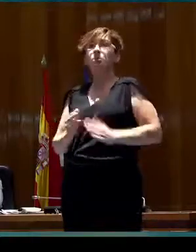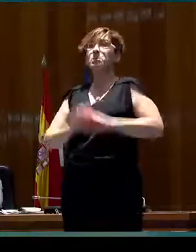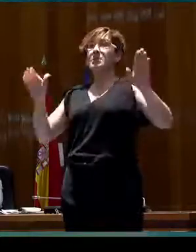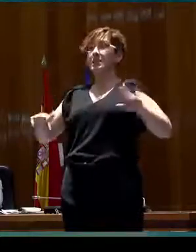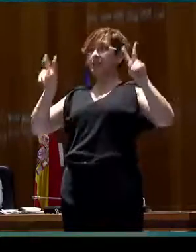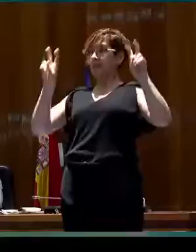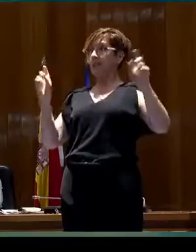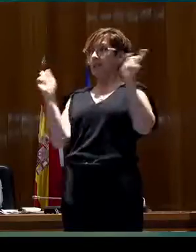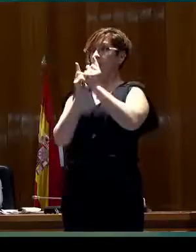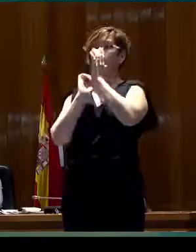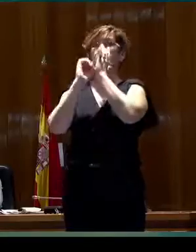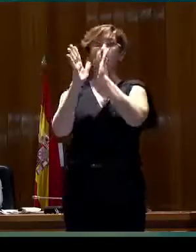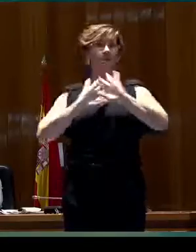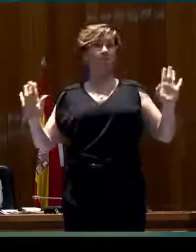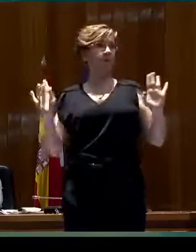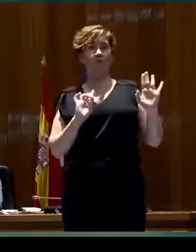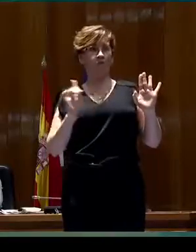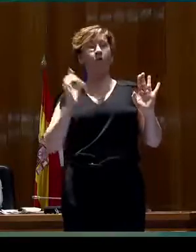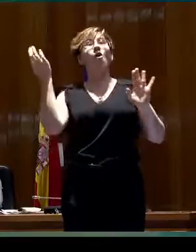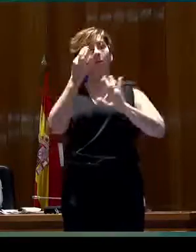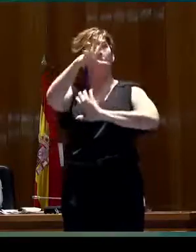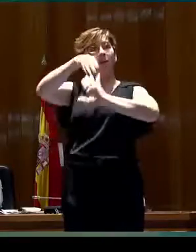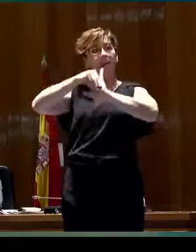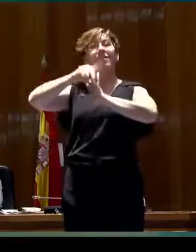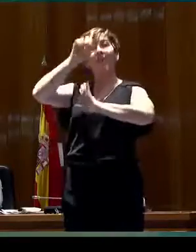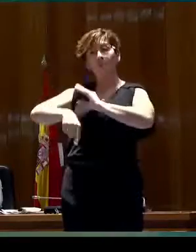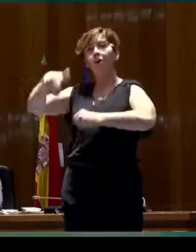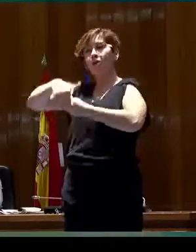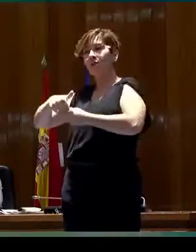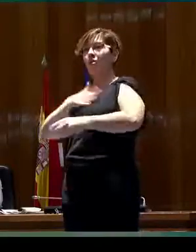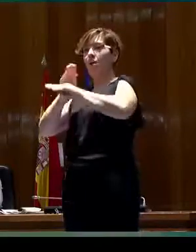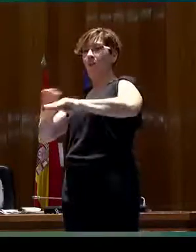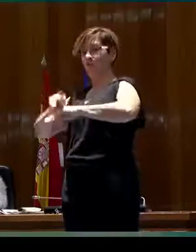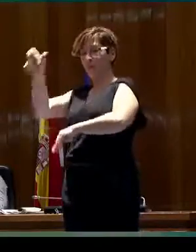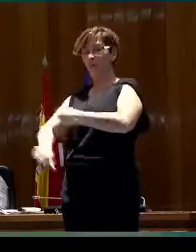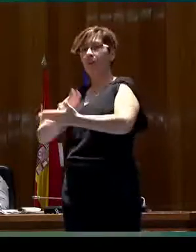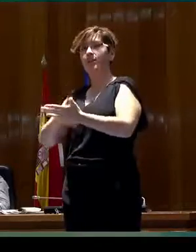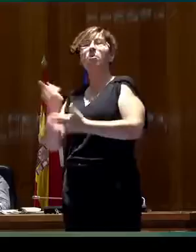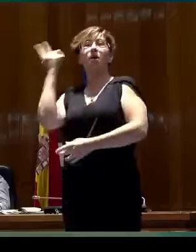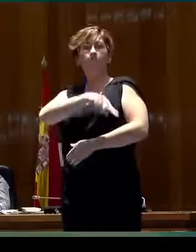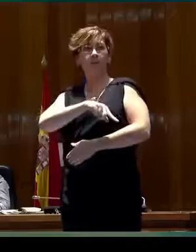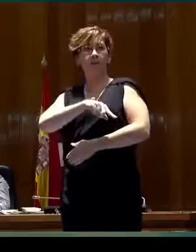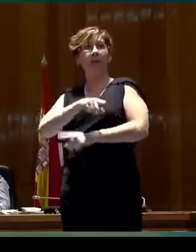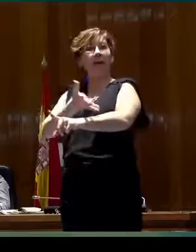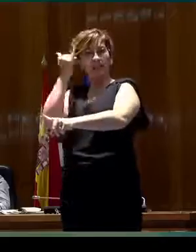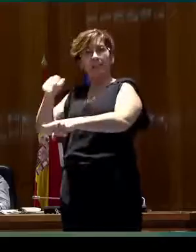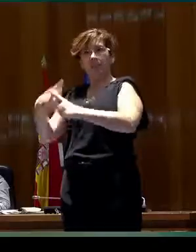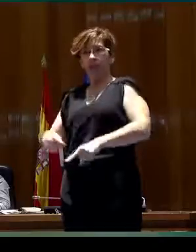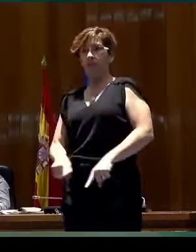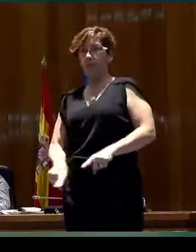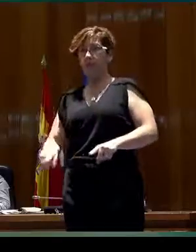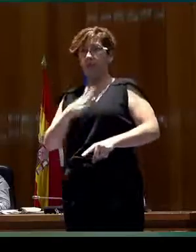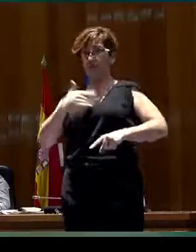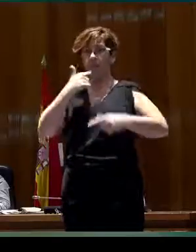que consideramos que debe verse reflejada en la formación que se le dé a ese intérprete. Es hora de que